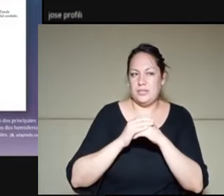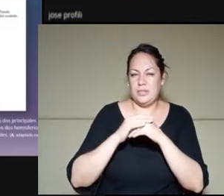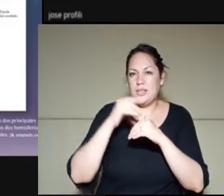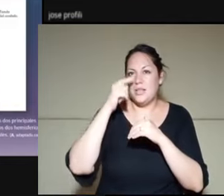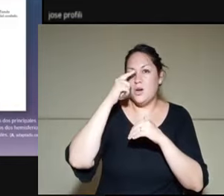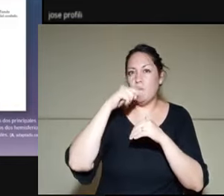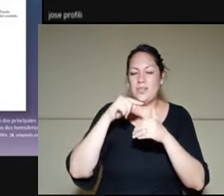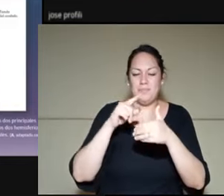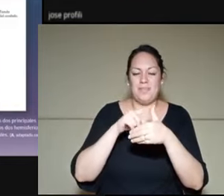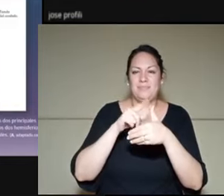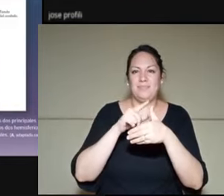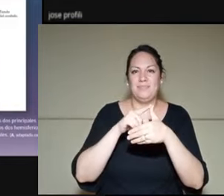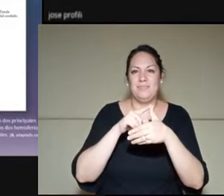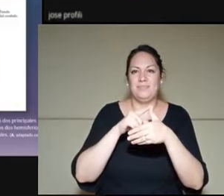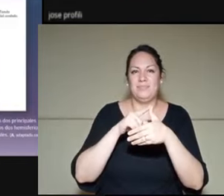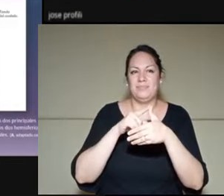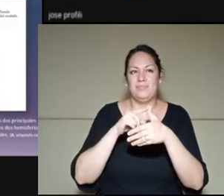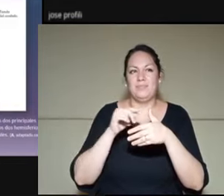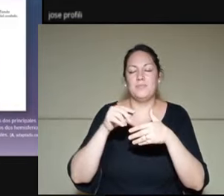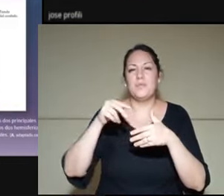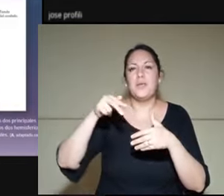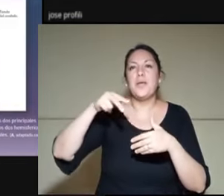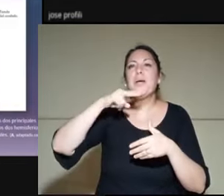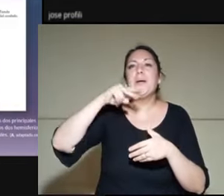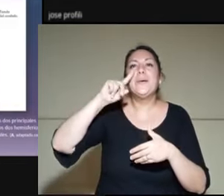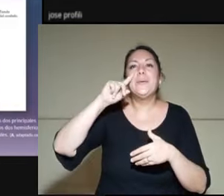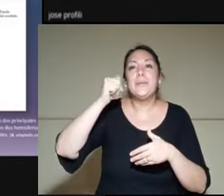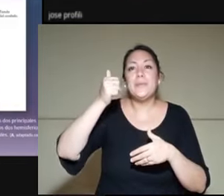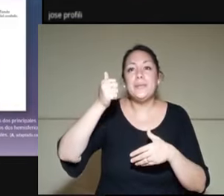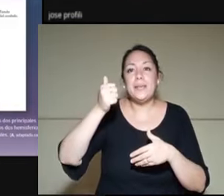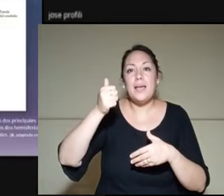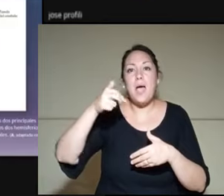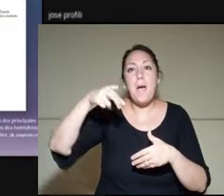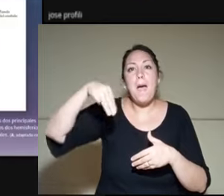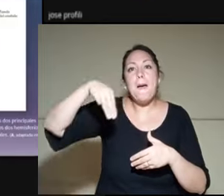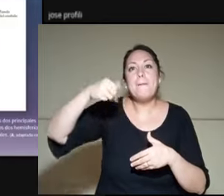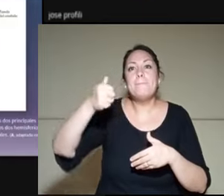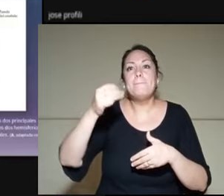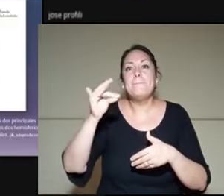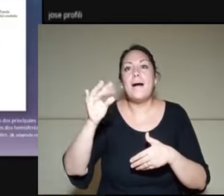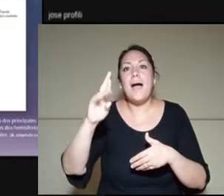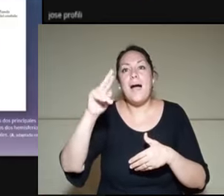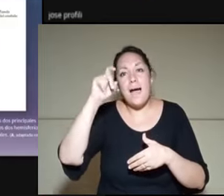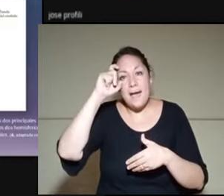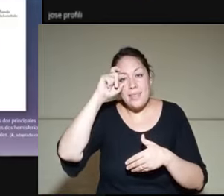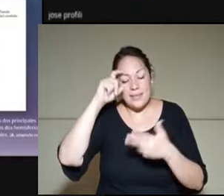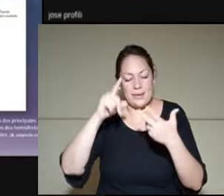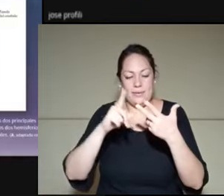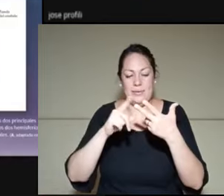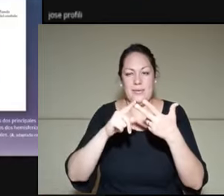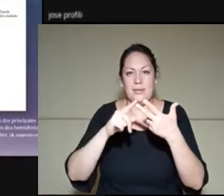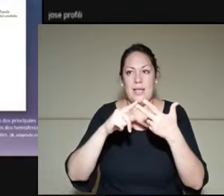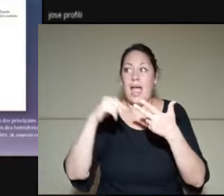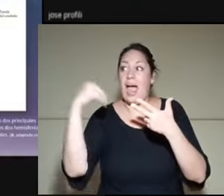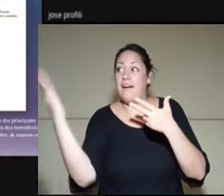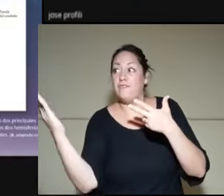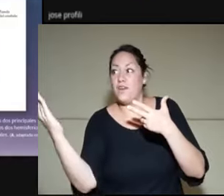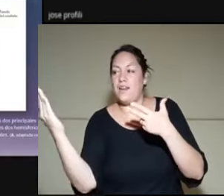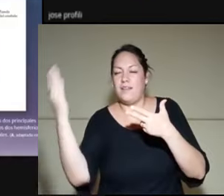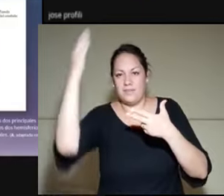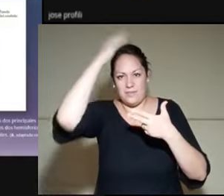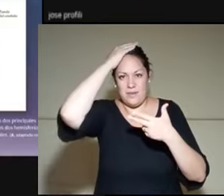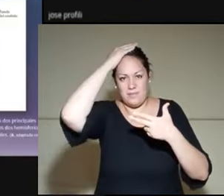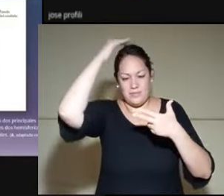cerebral, está la otra meninge que es la pía madre. Entonces esas son las 3 meninges.